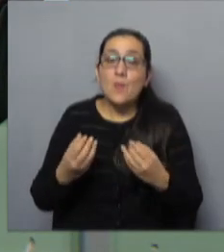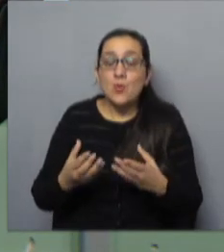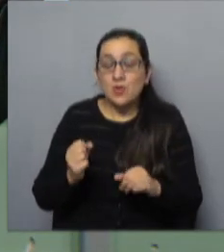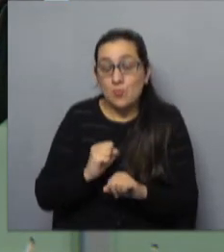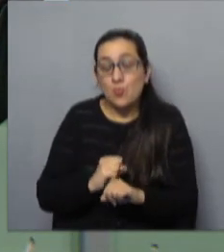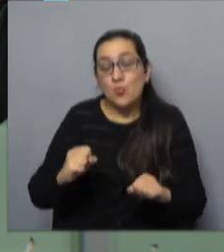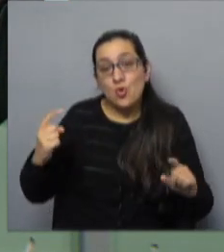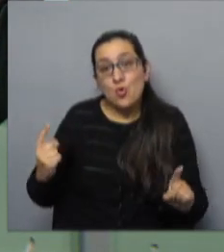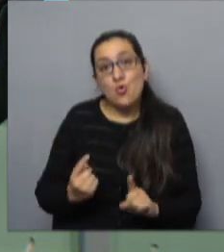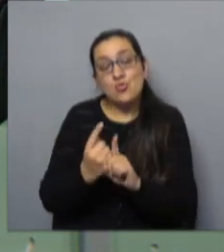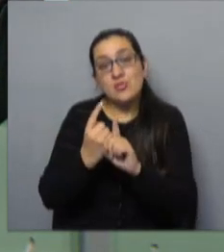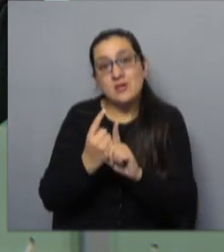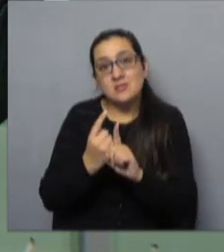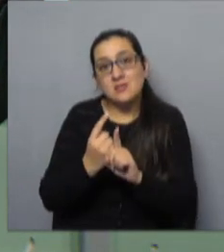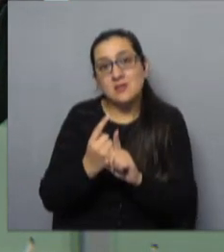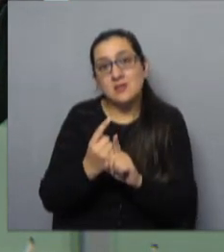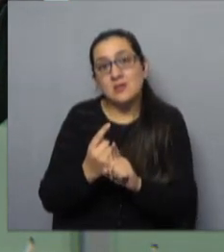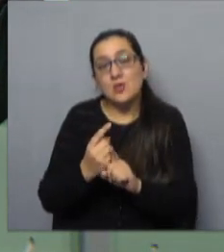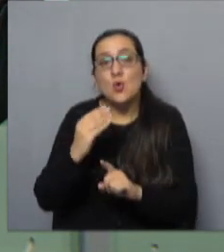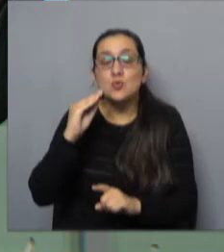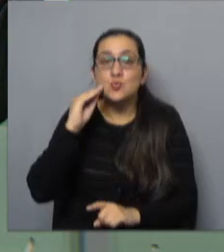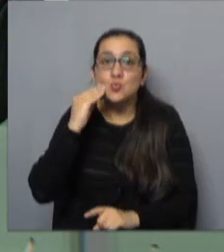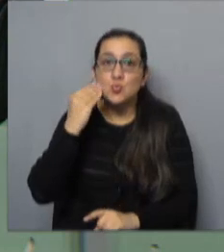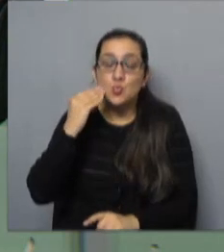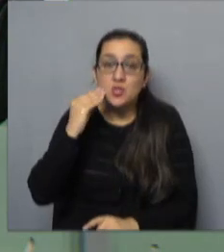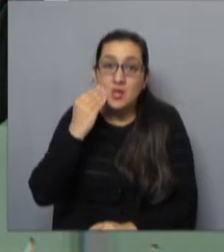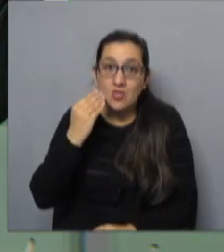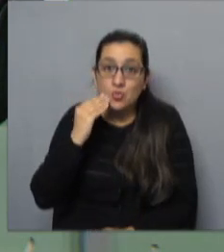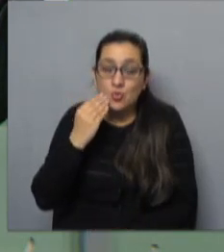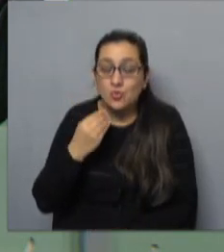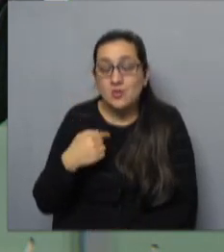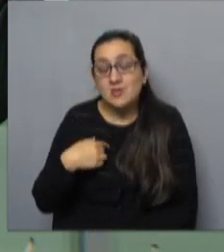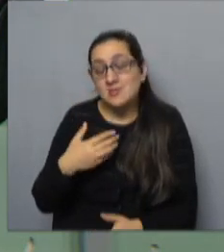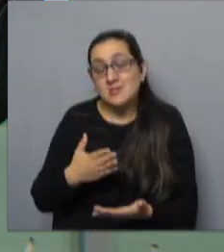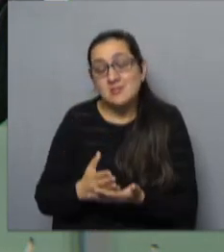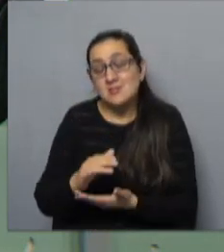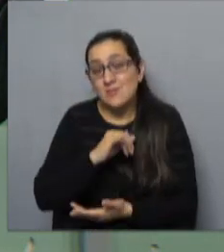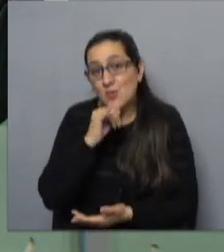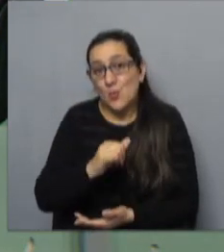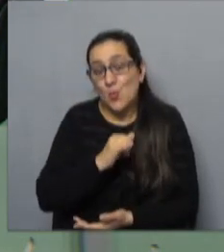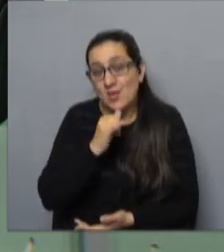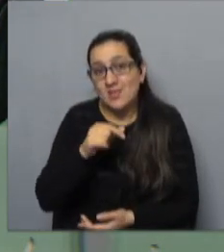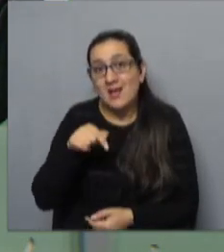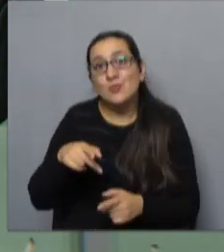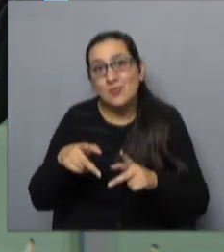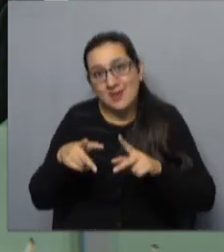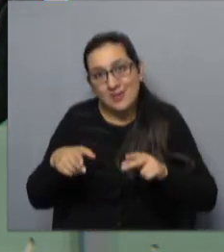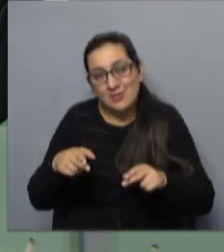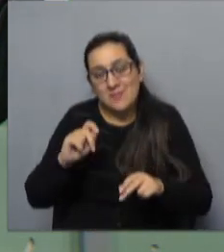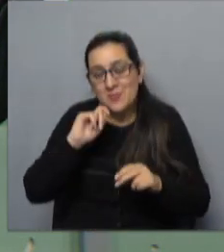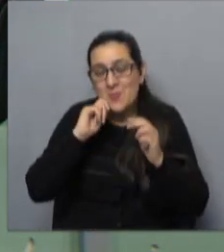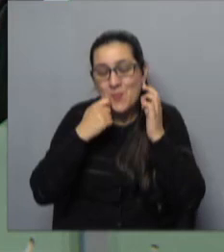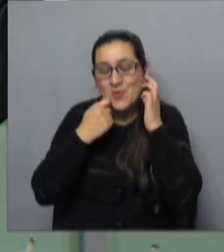pudo reencontrarse por lo menos con su nieto y el cuento de ella, la verdad que acá lo tuvimos que recortar, pero es